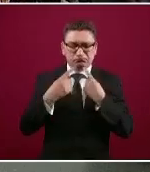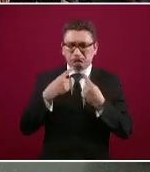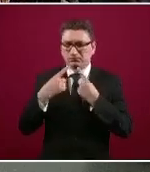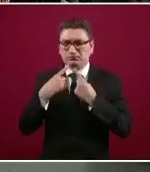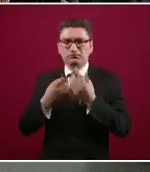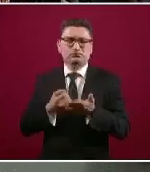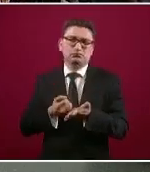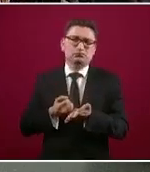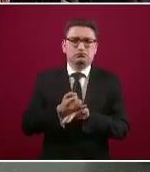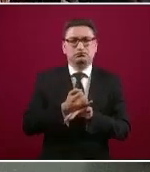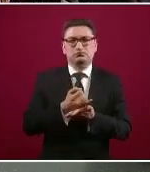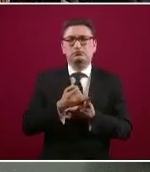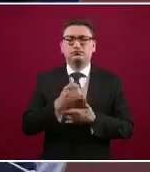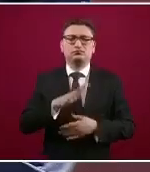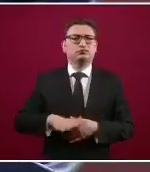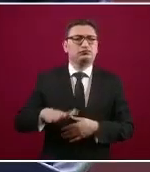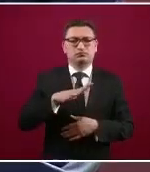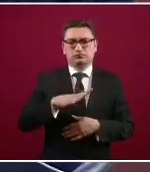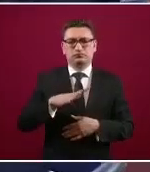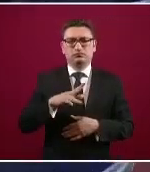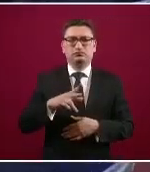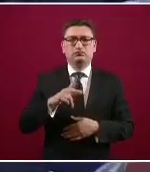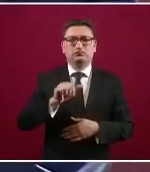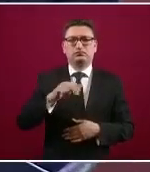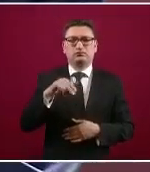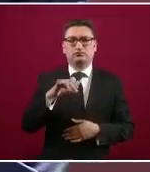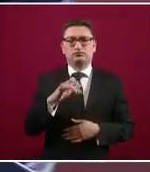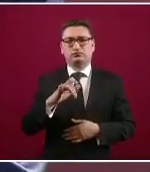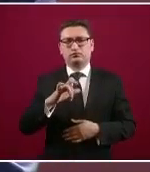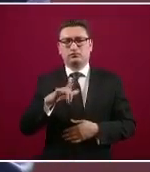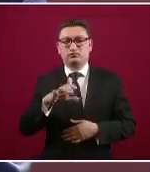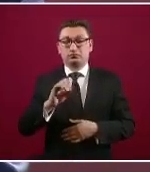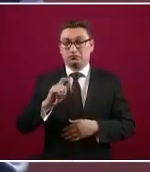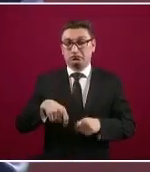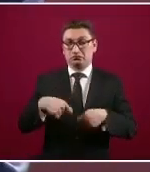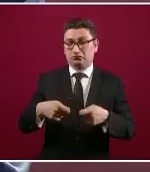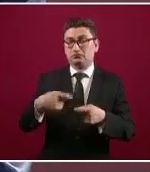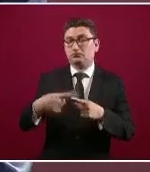como representante del pueblo de Anenecuilco a Emiliano Zapata.